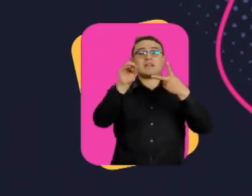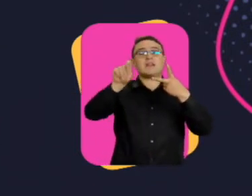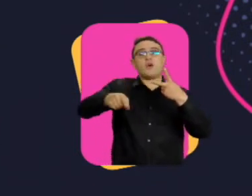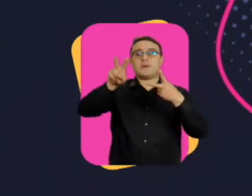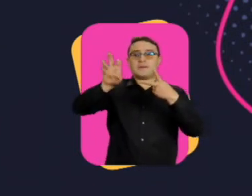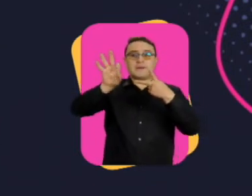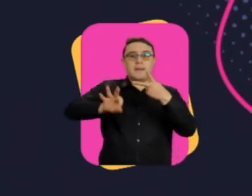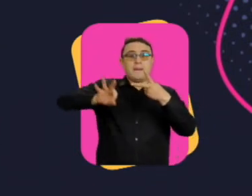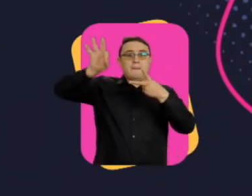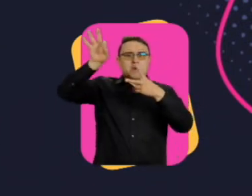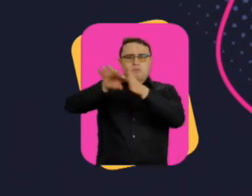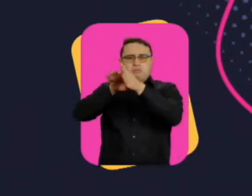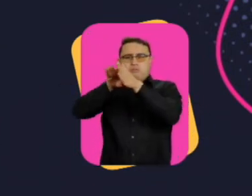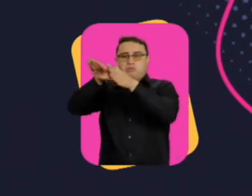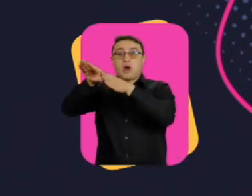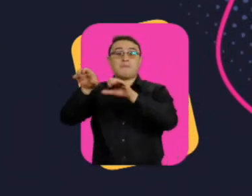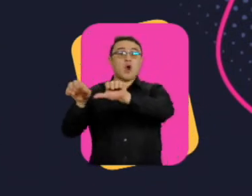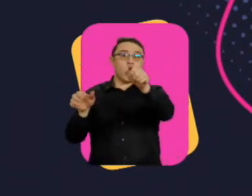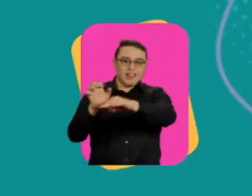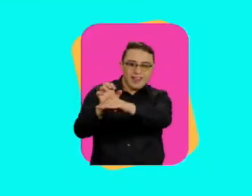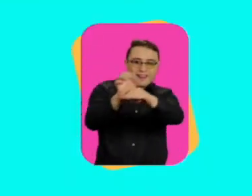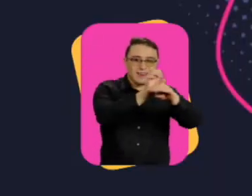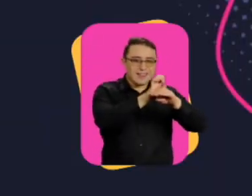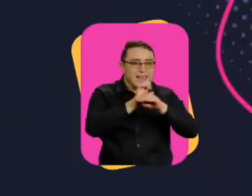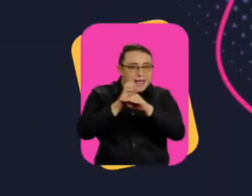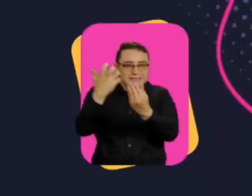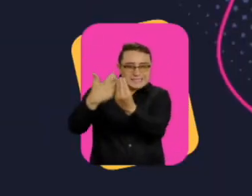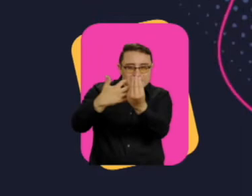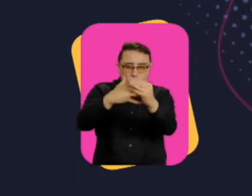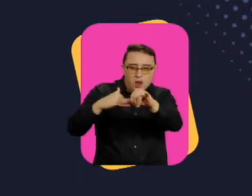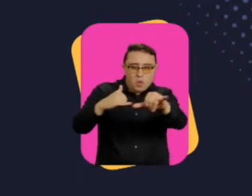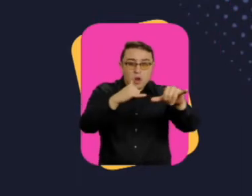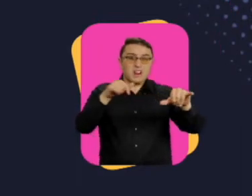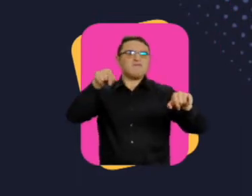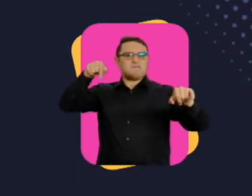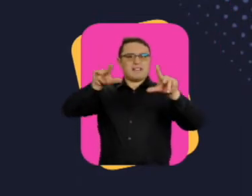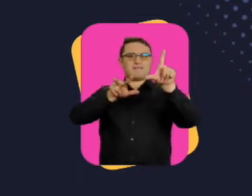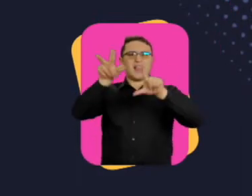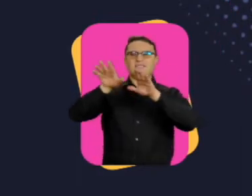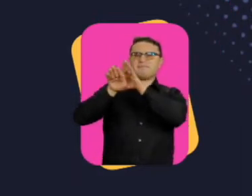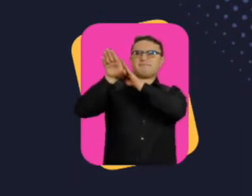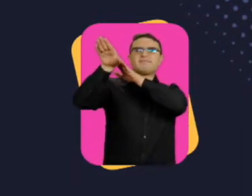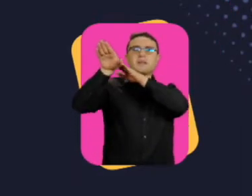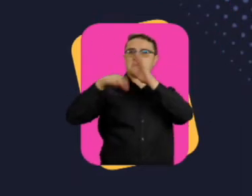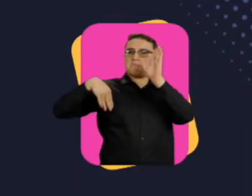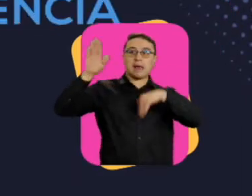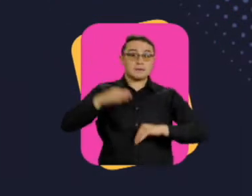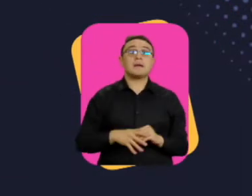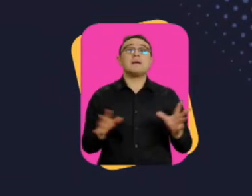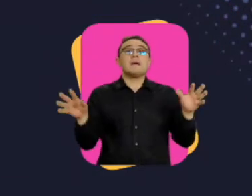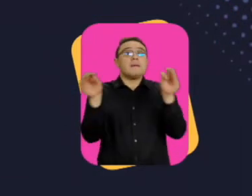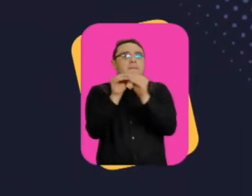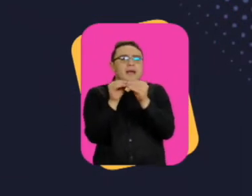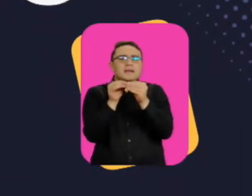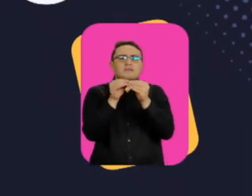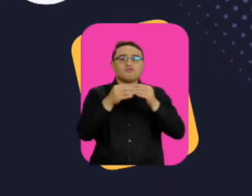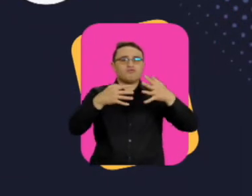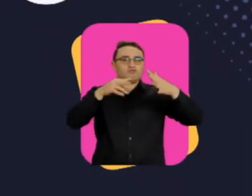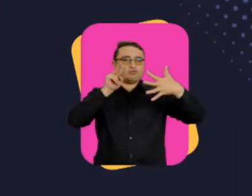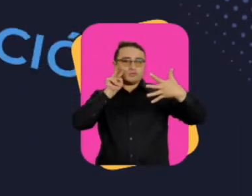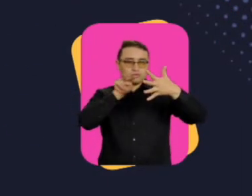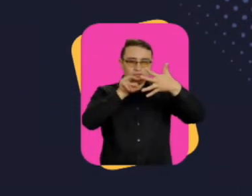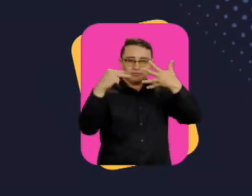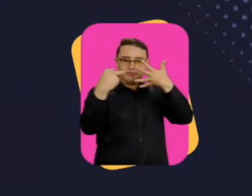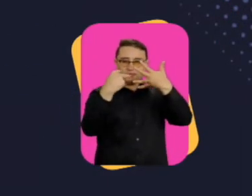de la calificación de las entidades del sector. Además, realizamos una reestructuración de nuestra sección de transparencia